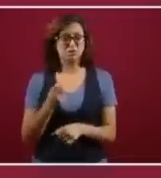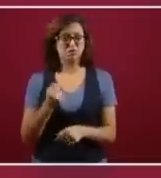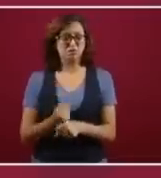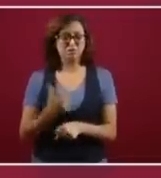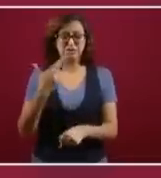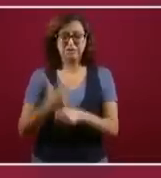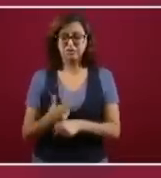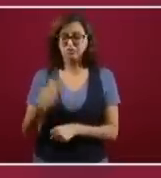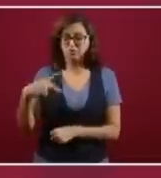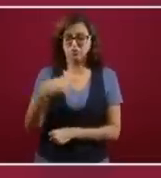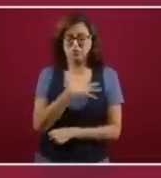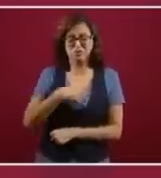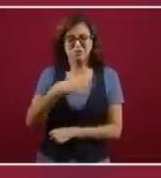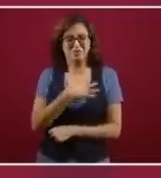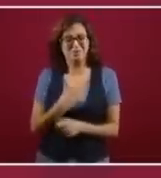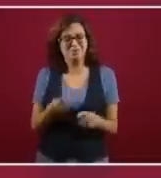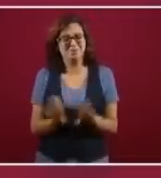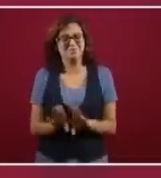Pero este es un caso,